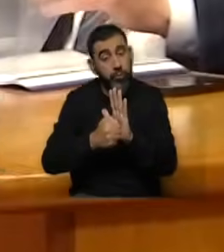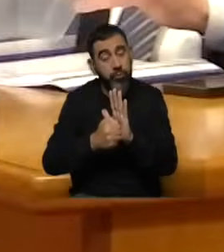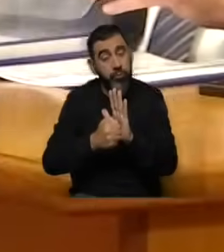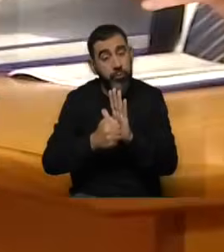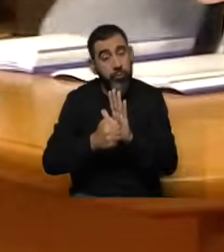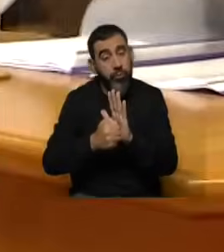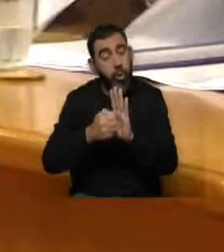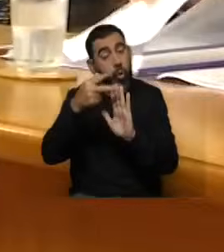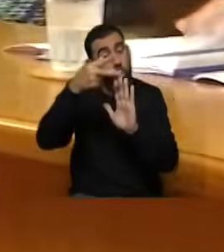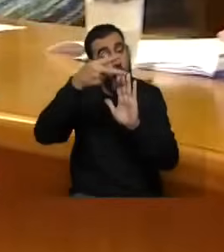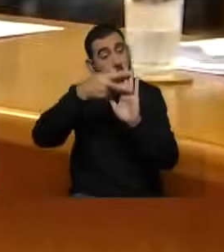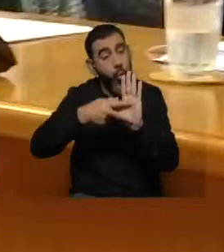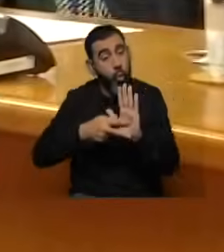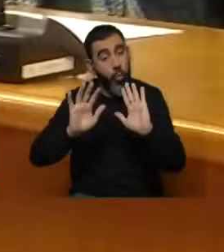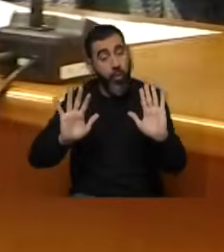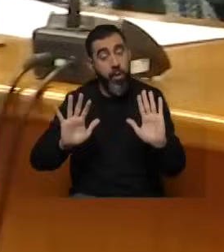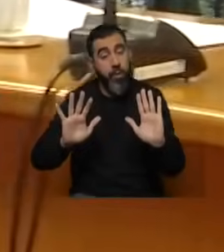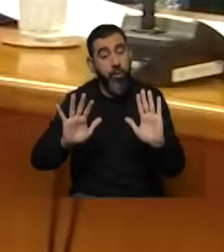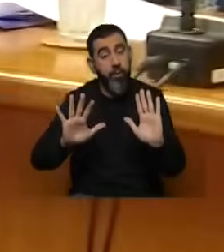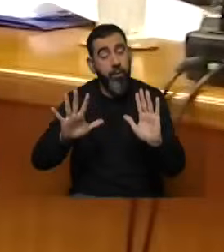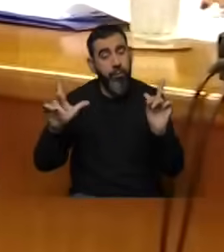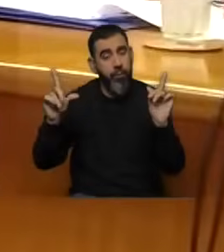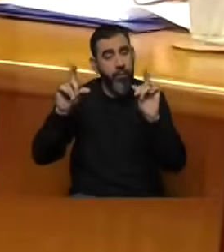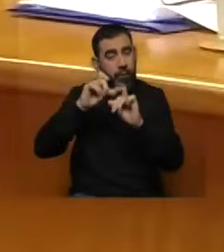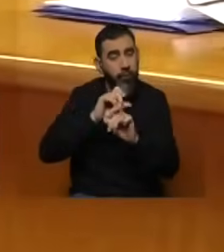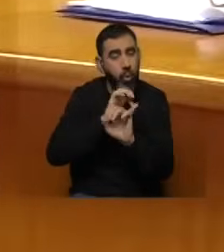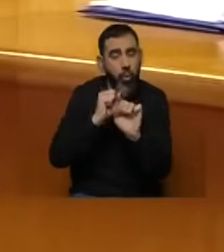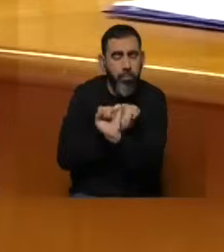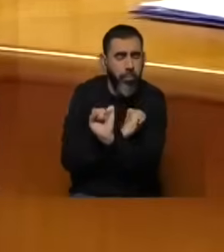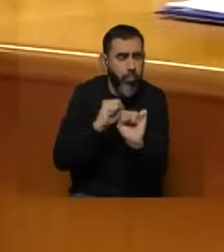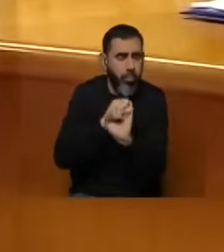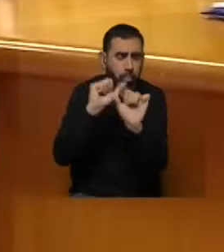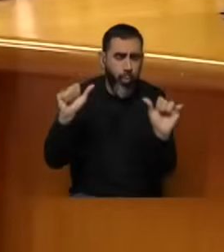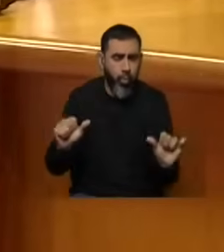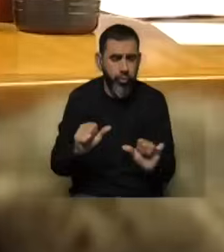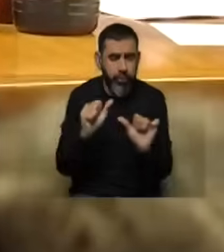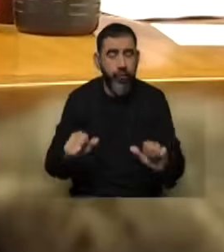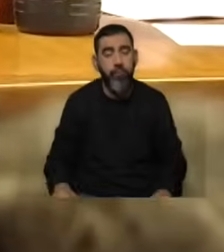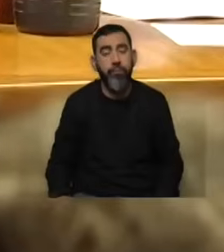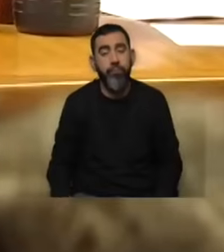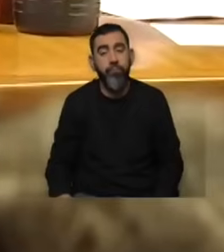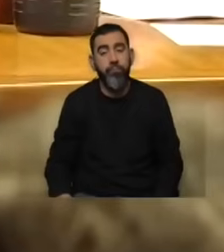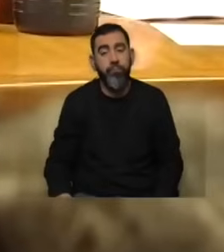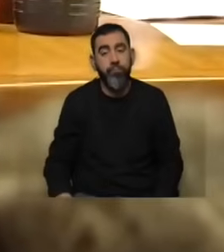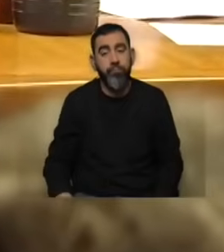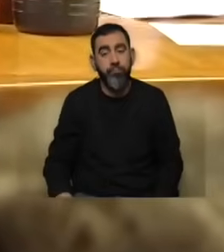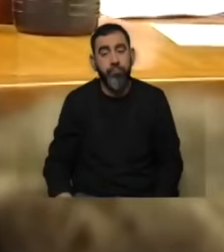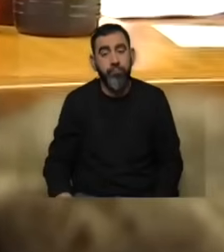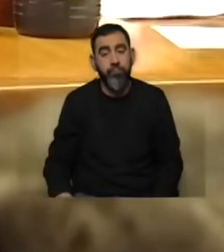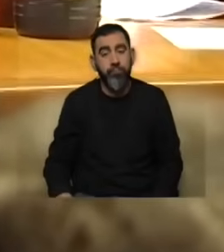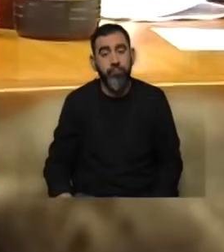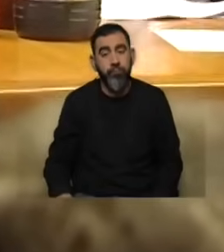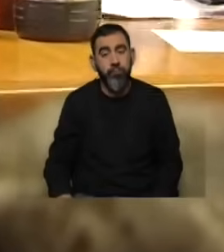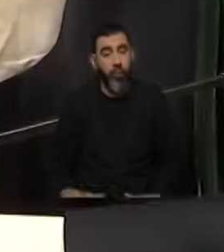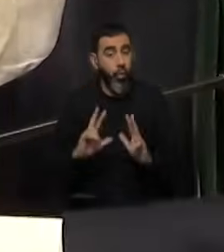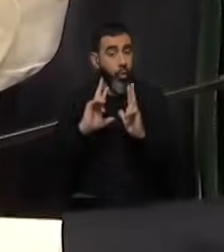transforman en normas de difícil o hasta imposible implementación Y lo decimos con total